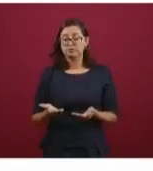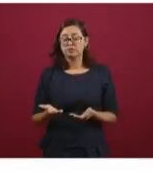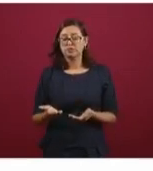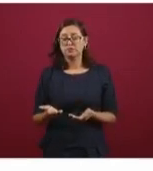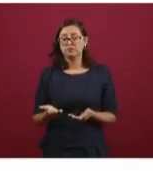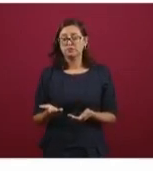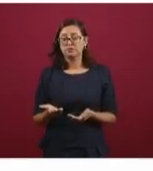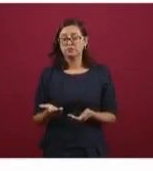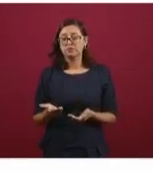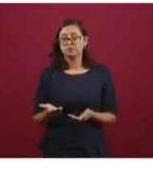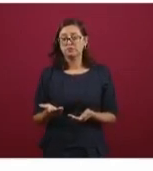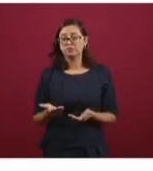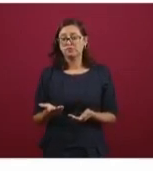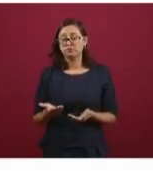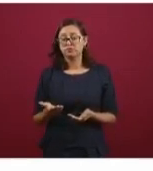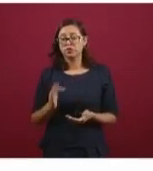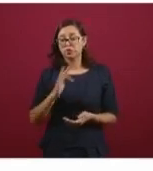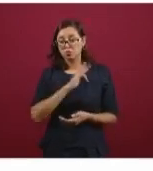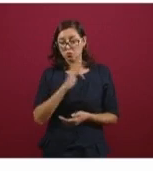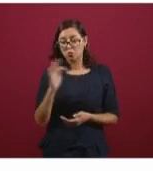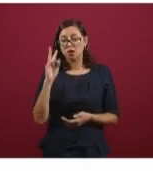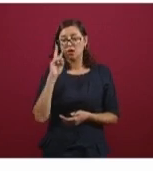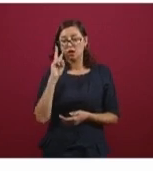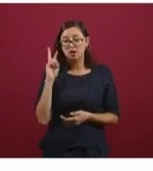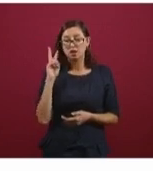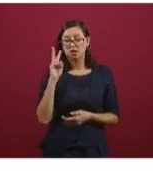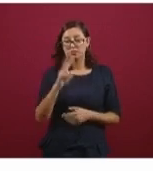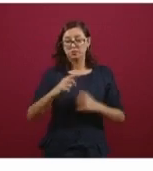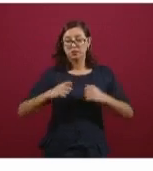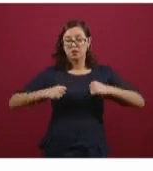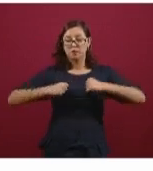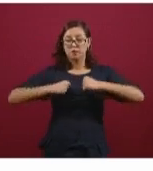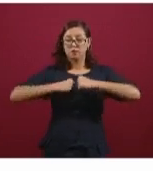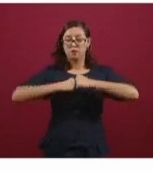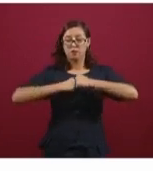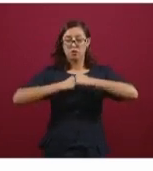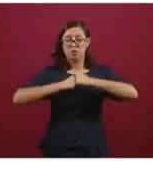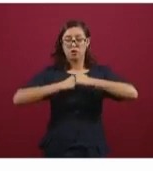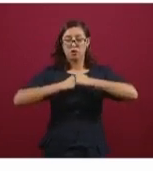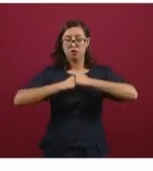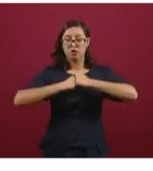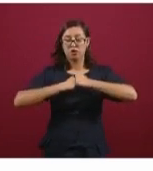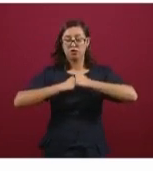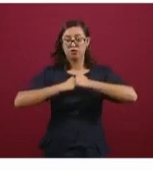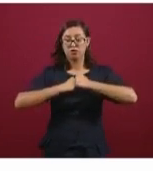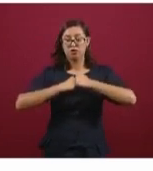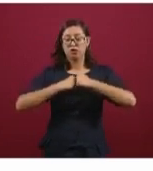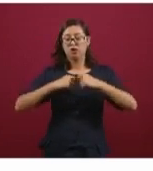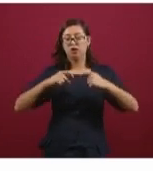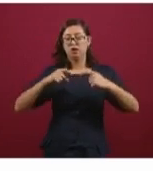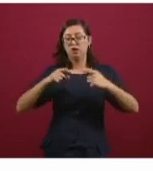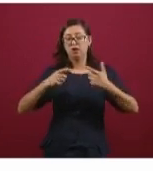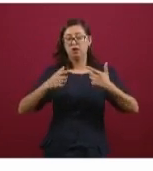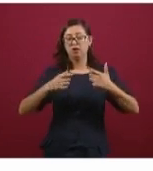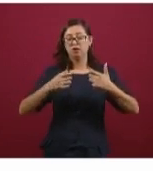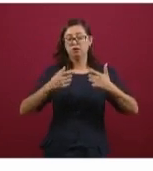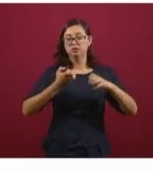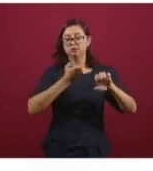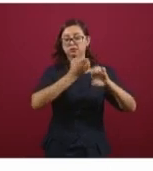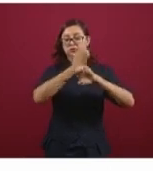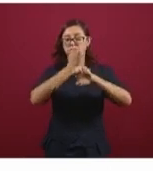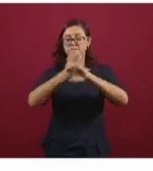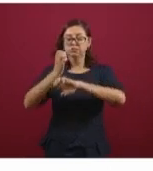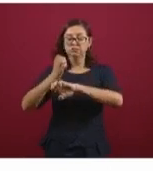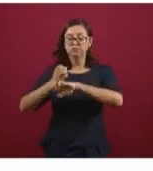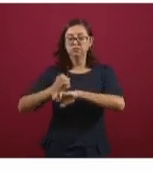estas armas provienen, aquí ven la parte de nuestra frontera, provienen en su mayoría de los estados